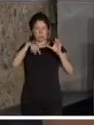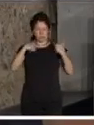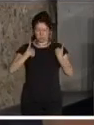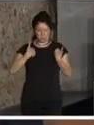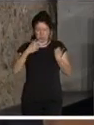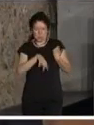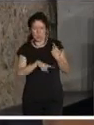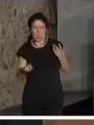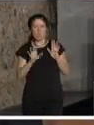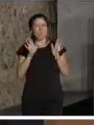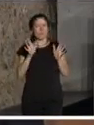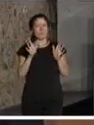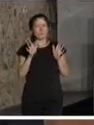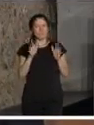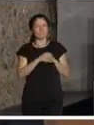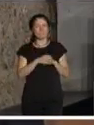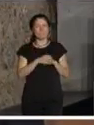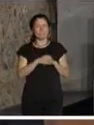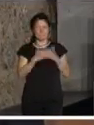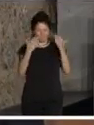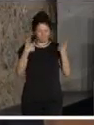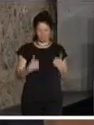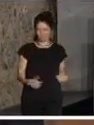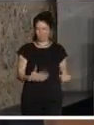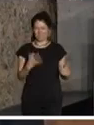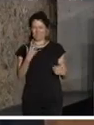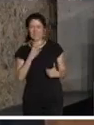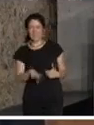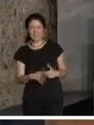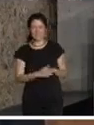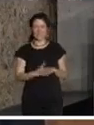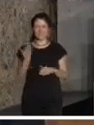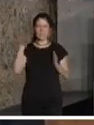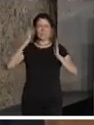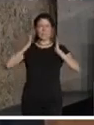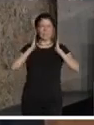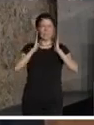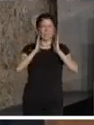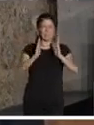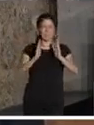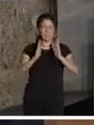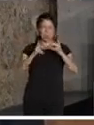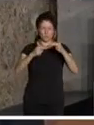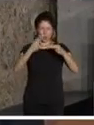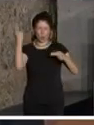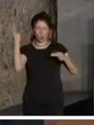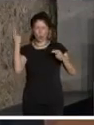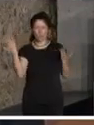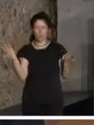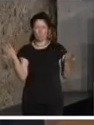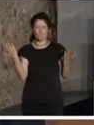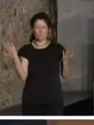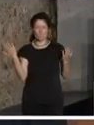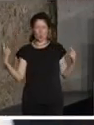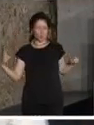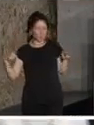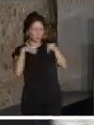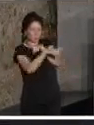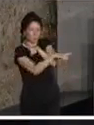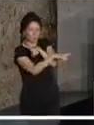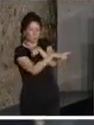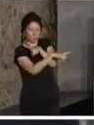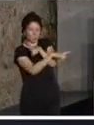son pero les resulta trabajoso saber lo que son fueron pasillo fueron frontera un cruce de caminos